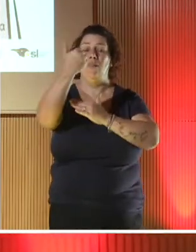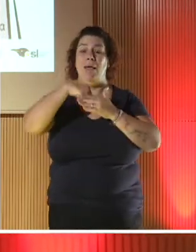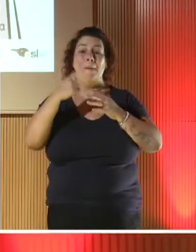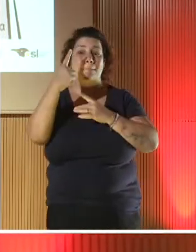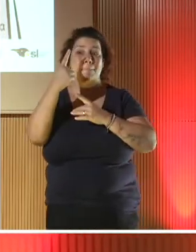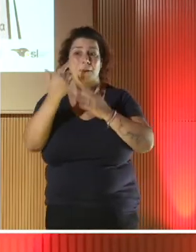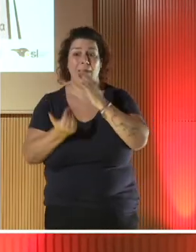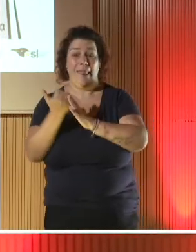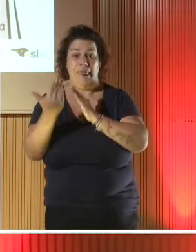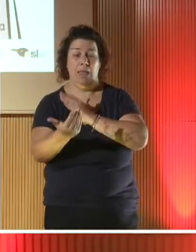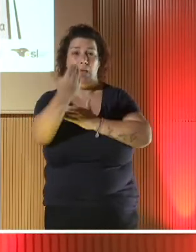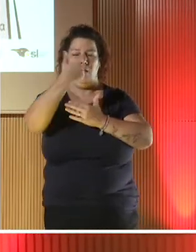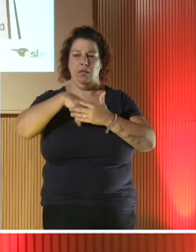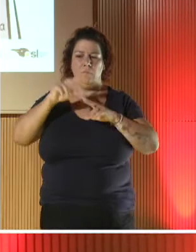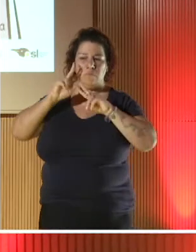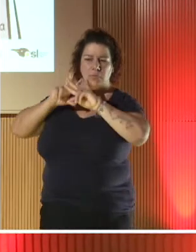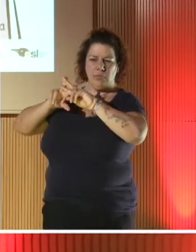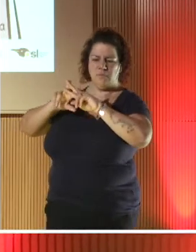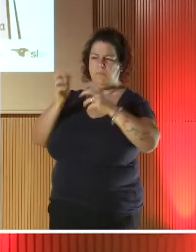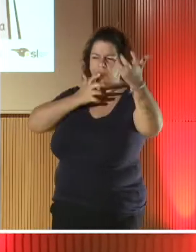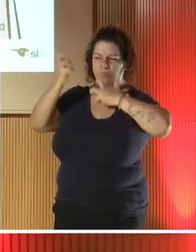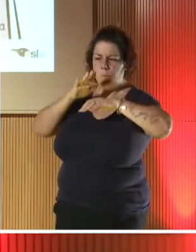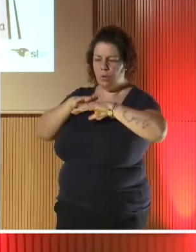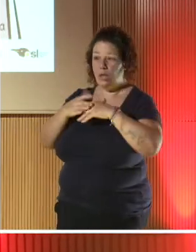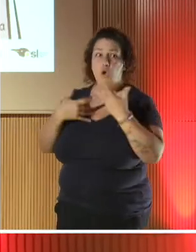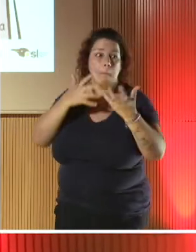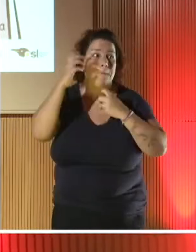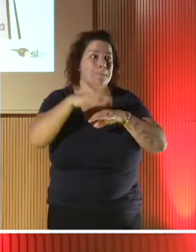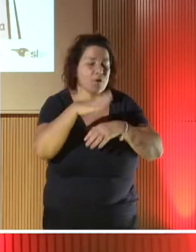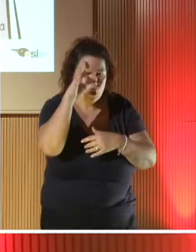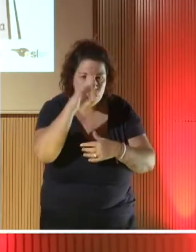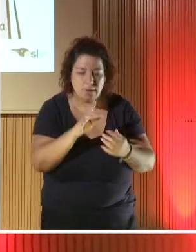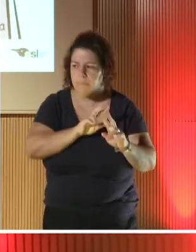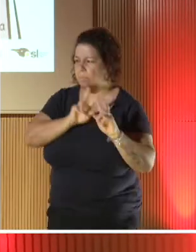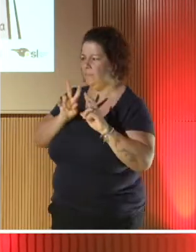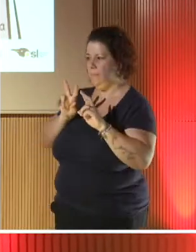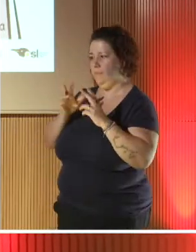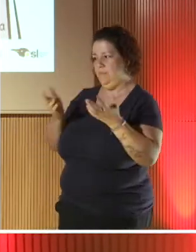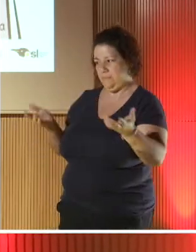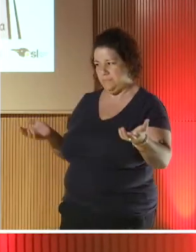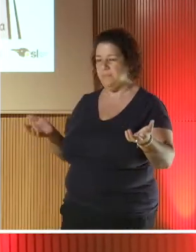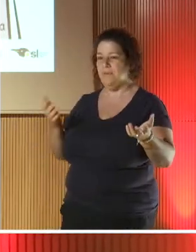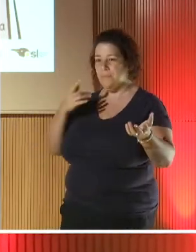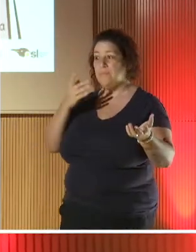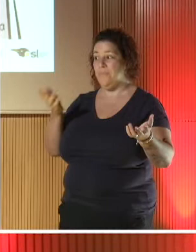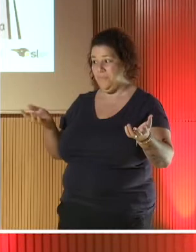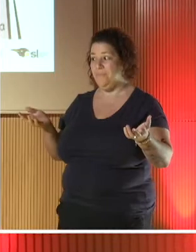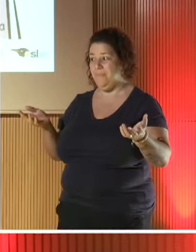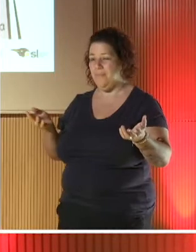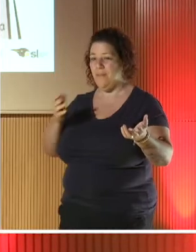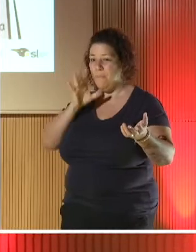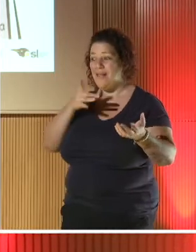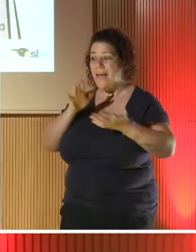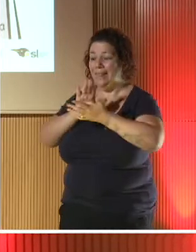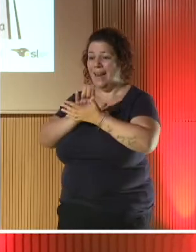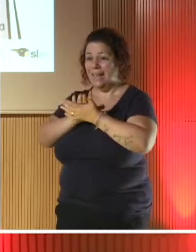día y observó por qué ella chillaba y decía, no sabemos por qué. Y dijo ella, bueno... Es que ha estado tranquila